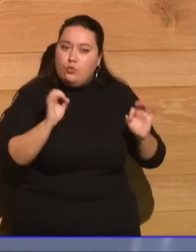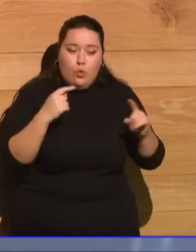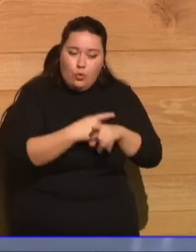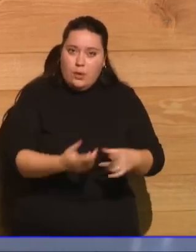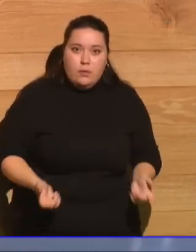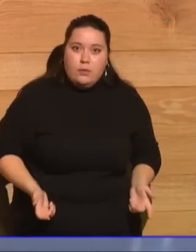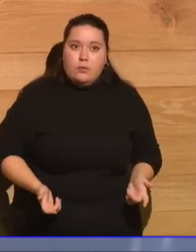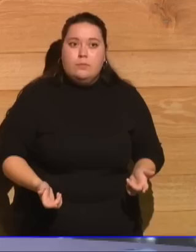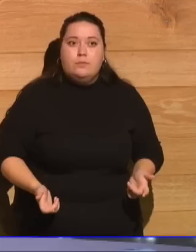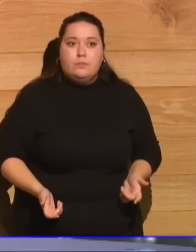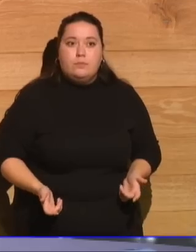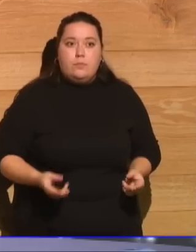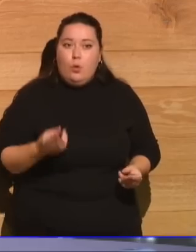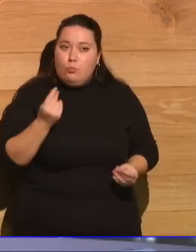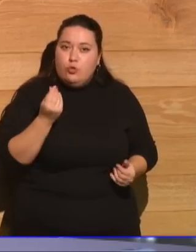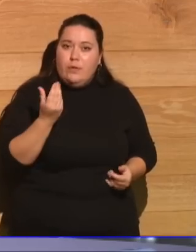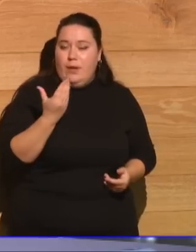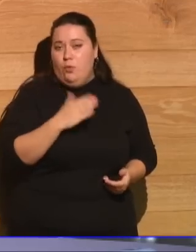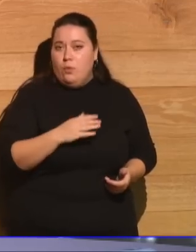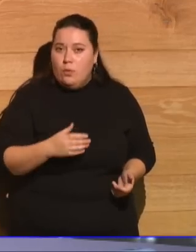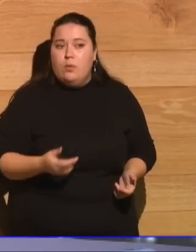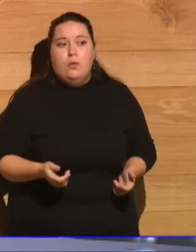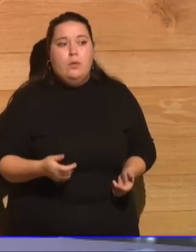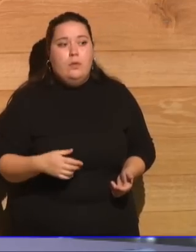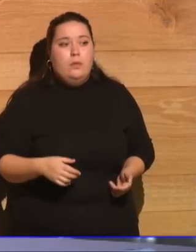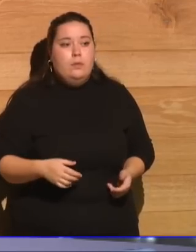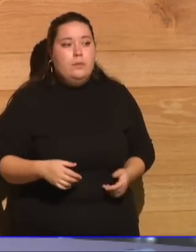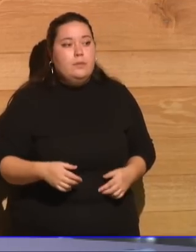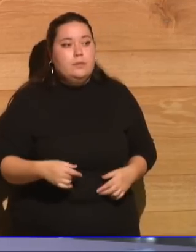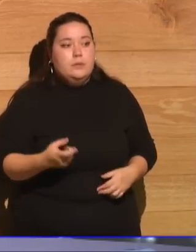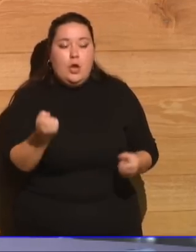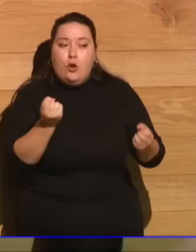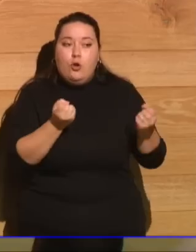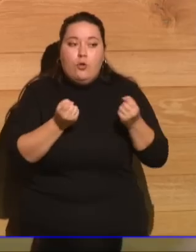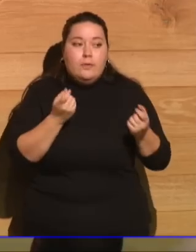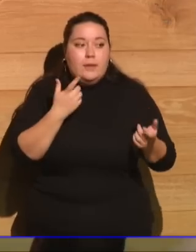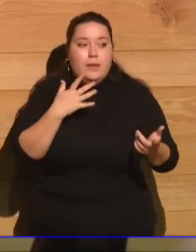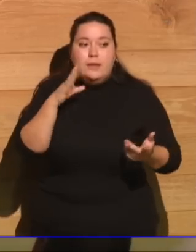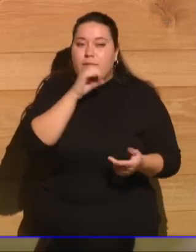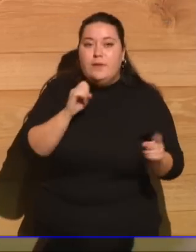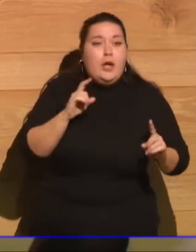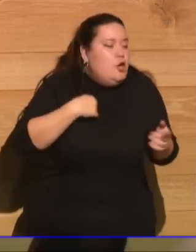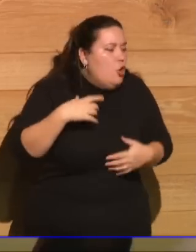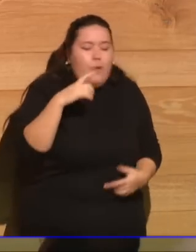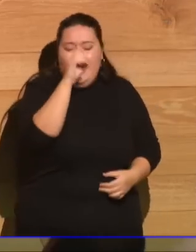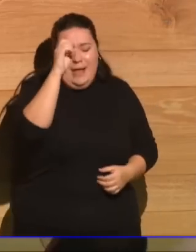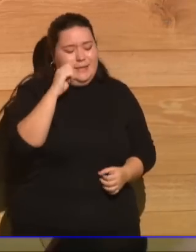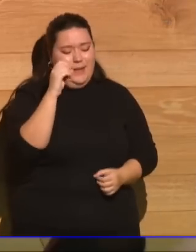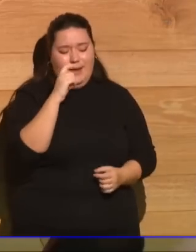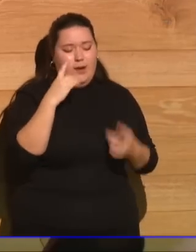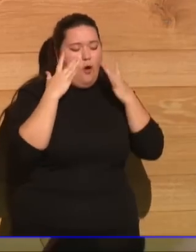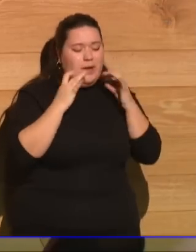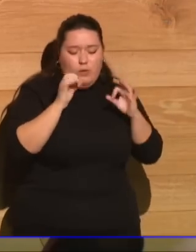lo contrario. Le sacaron Hombre, mucho dinero a esa franquicia. Nada más opuesto. Nada más opuesto. El coche fantástico. Que no voy a ¿Ves? ser objetivo con esta